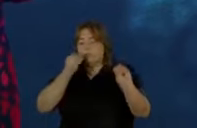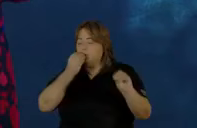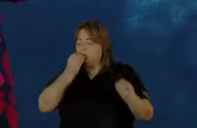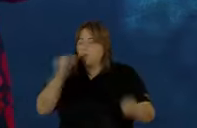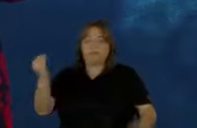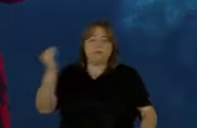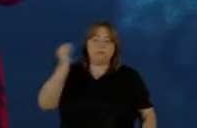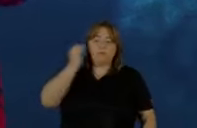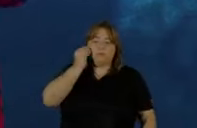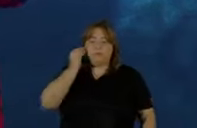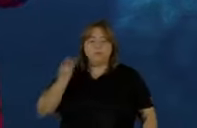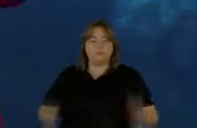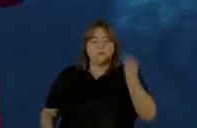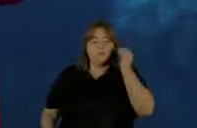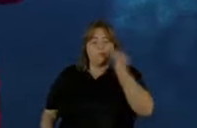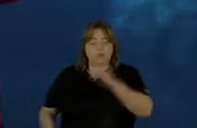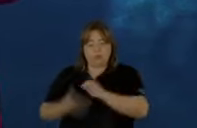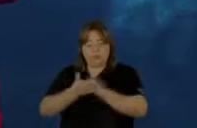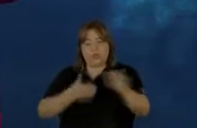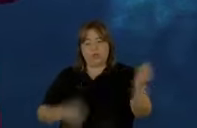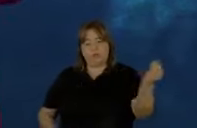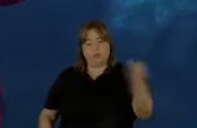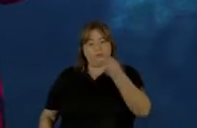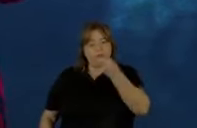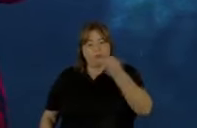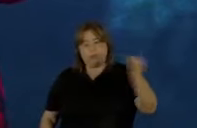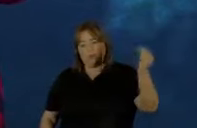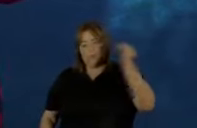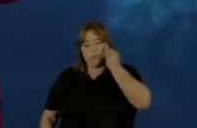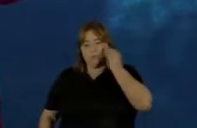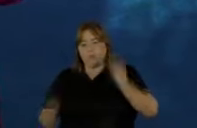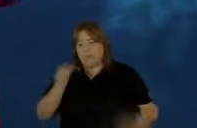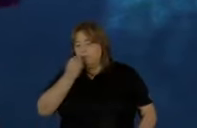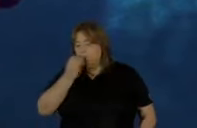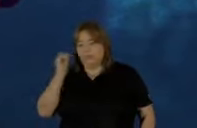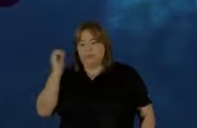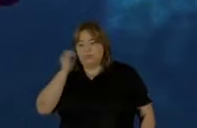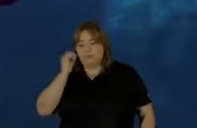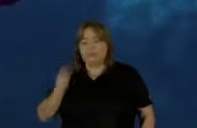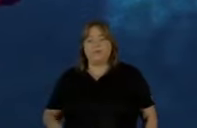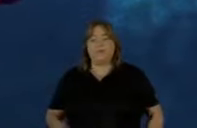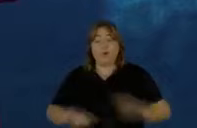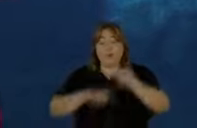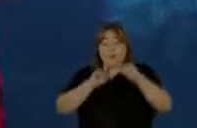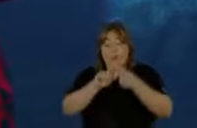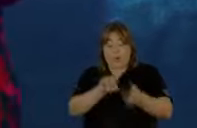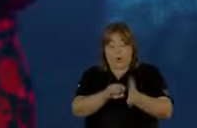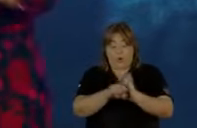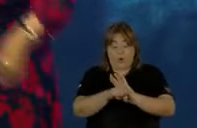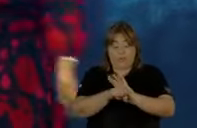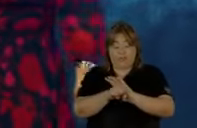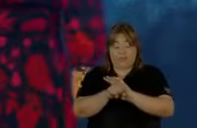cachete. Alaba. Cuando pase la pandemia, usted debe beso.